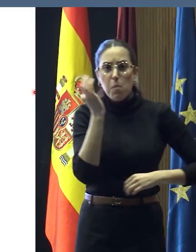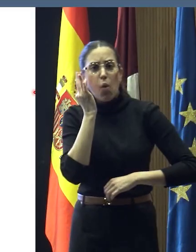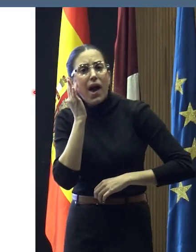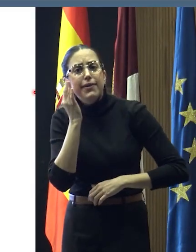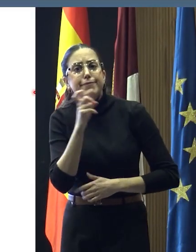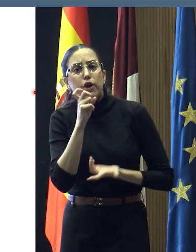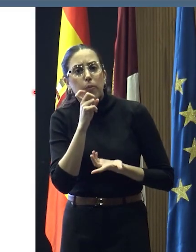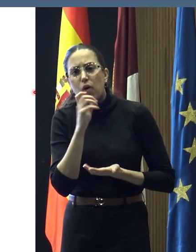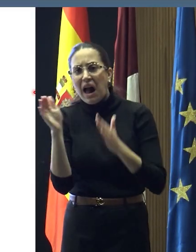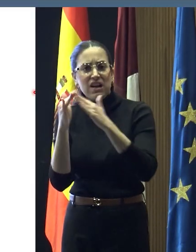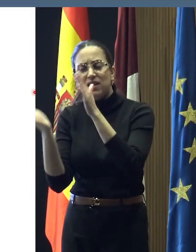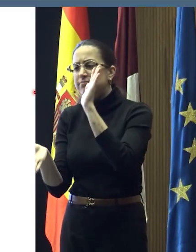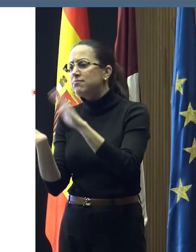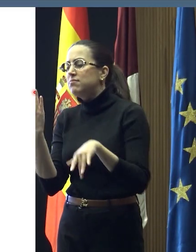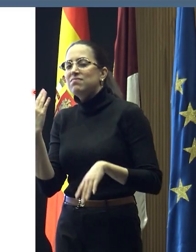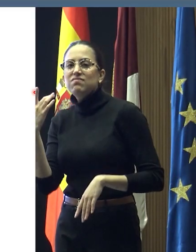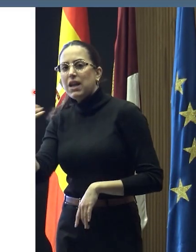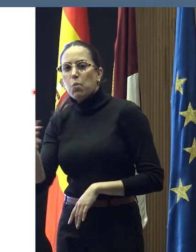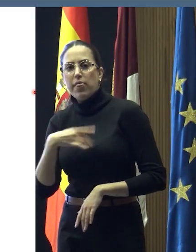la enviaba a casa.